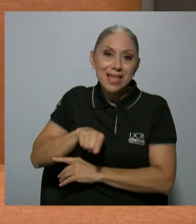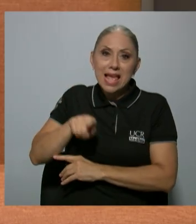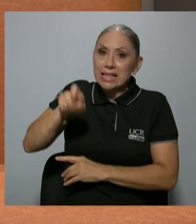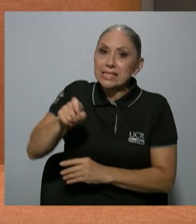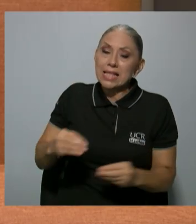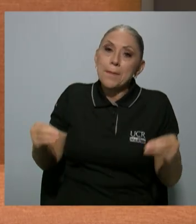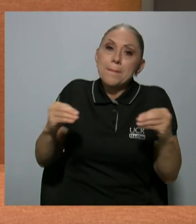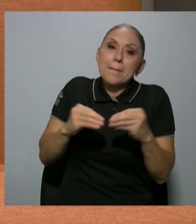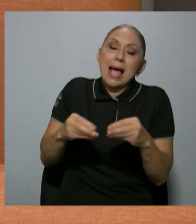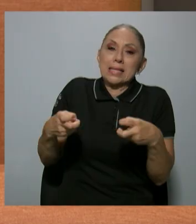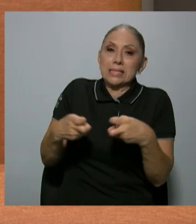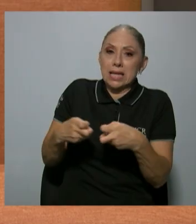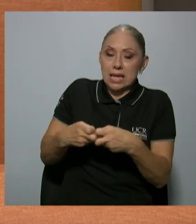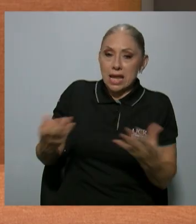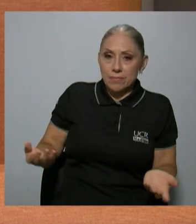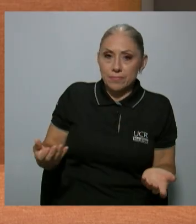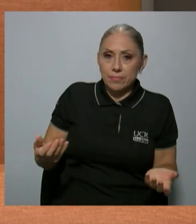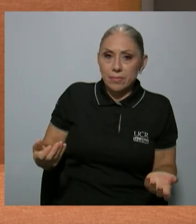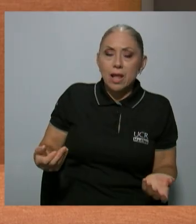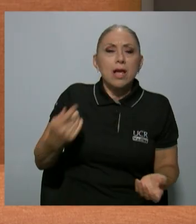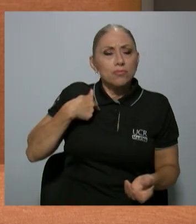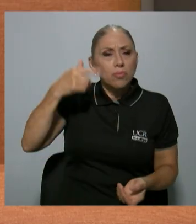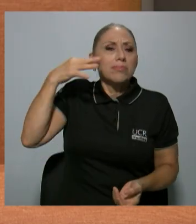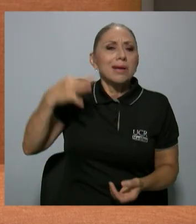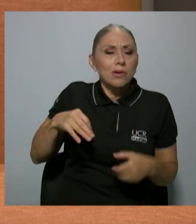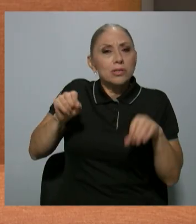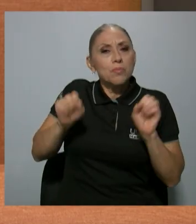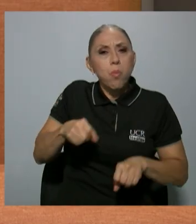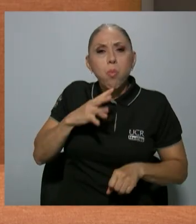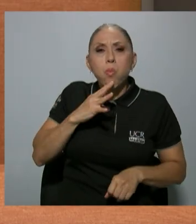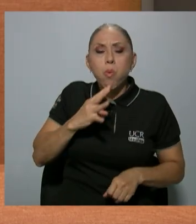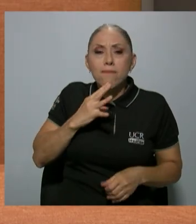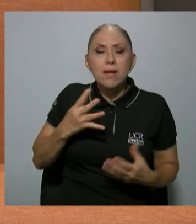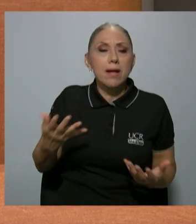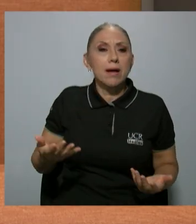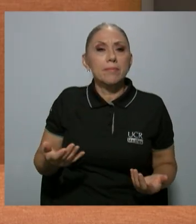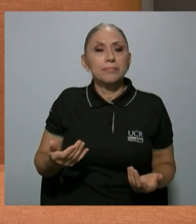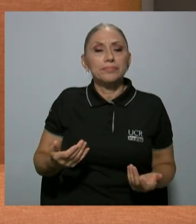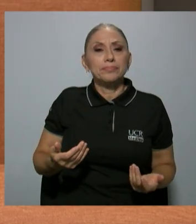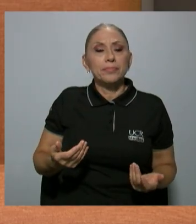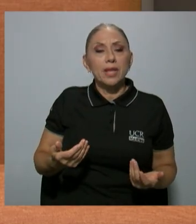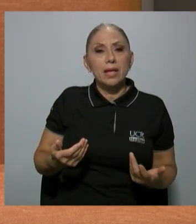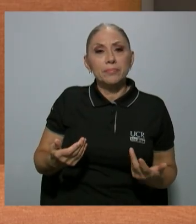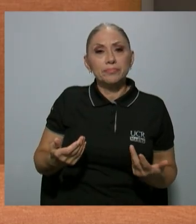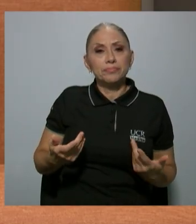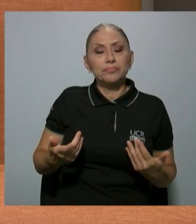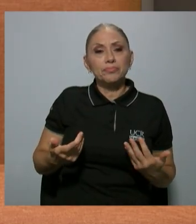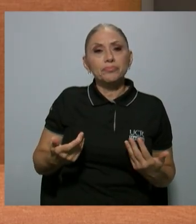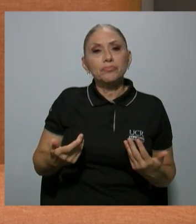energía. Y en ese sentido creo que se podría hablar de